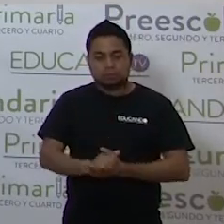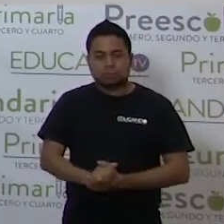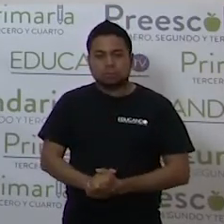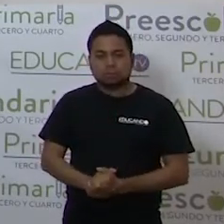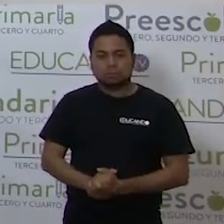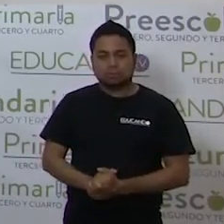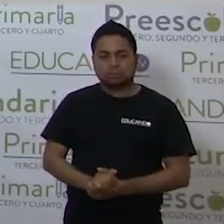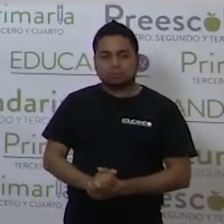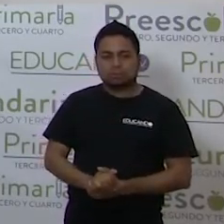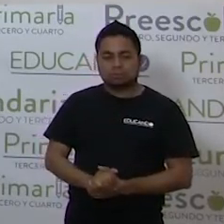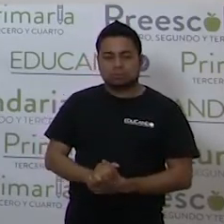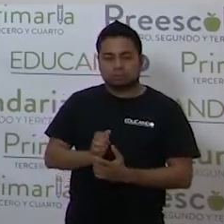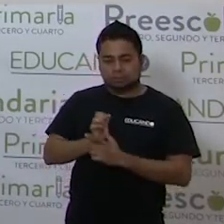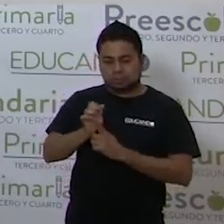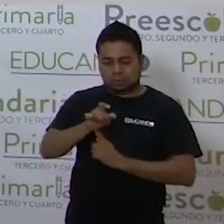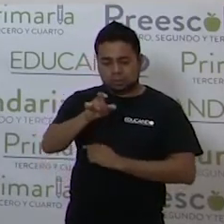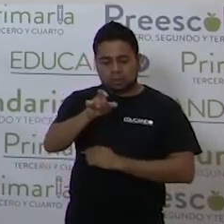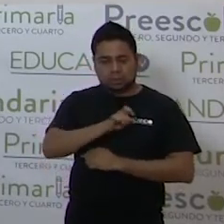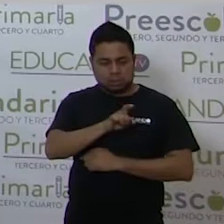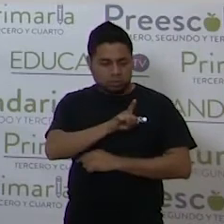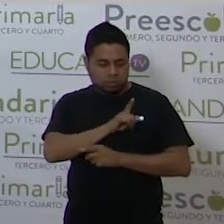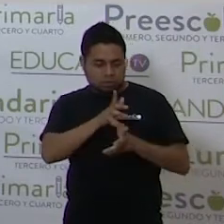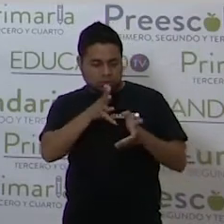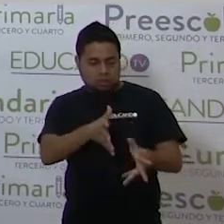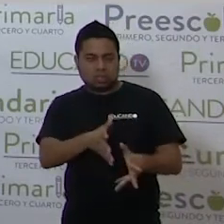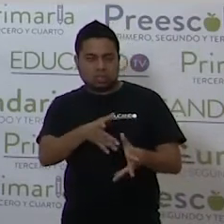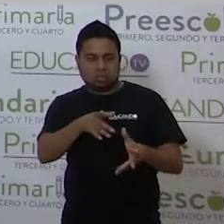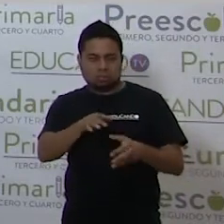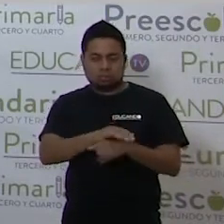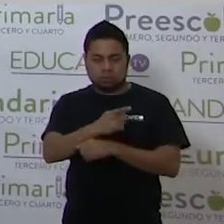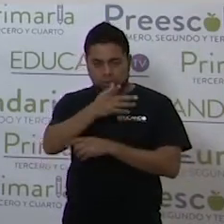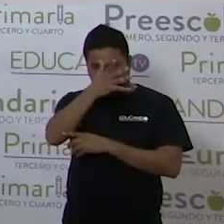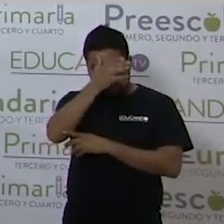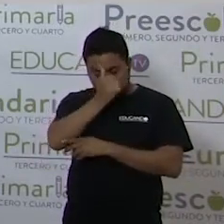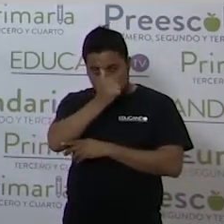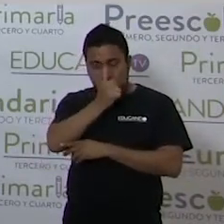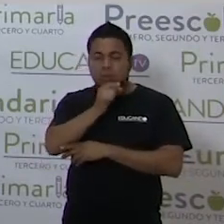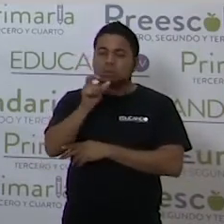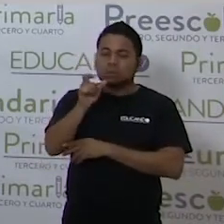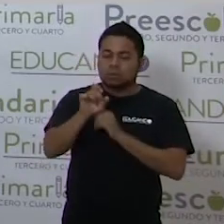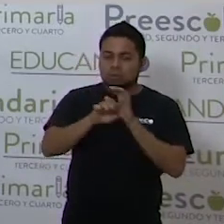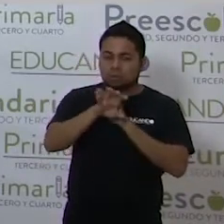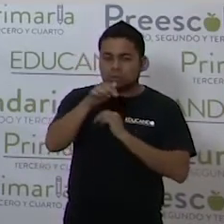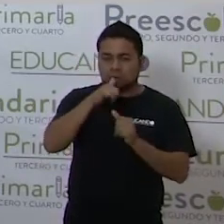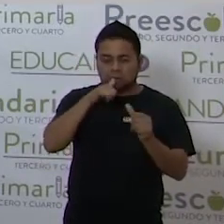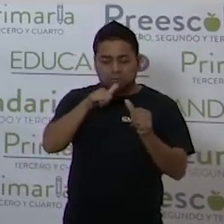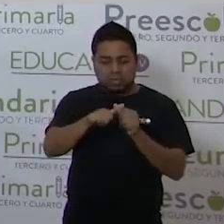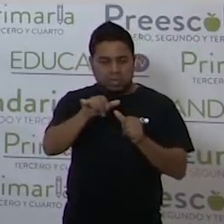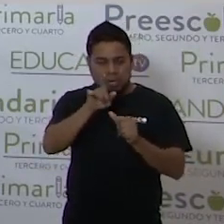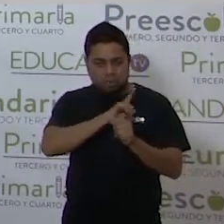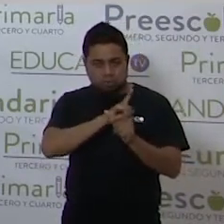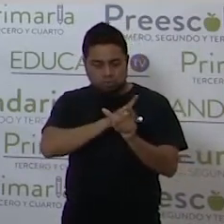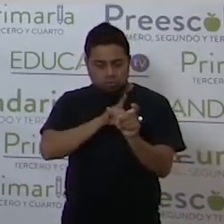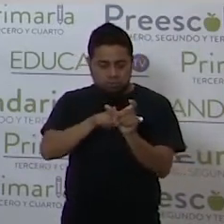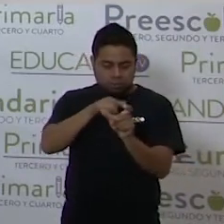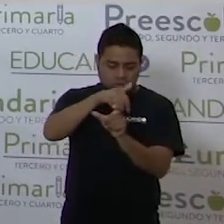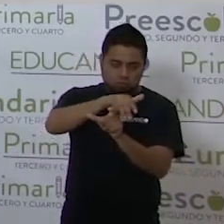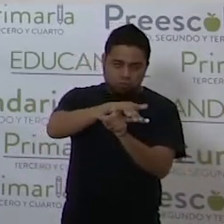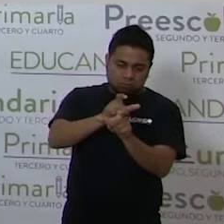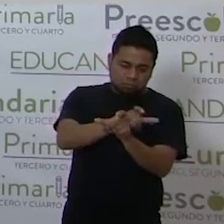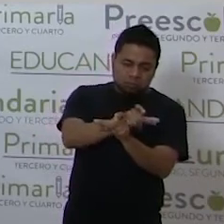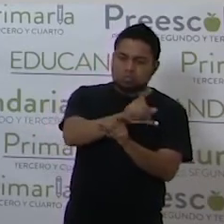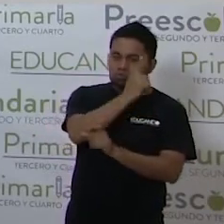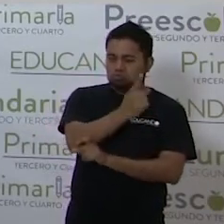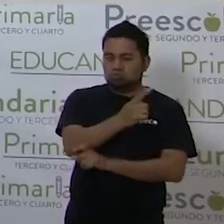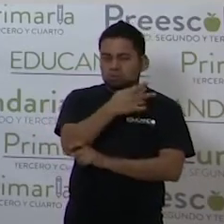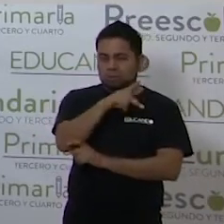entonces queda la equis sola porque sola porque sabemos que cuando una letra está sola su coeficiente es 1